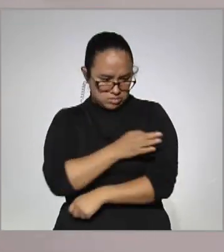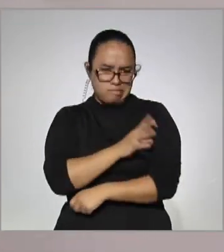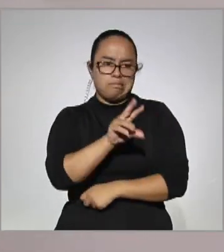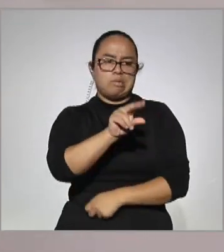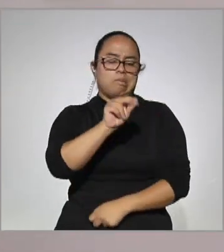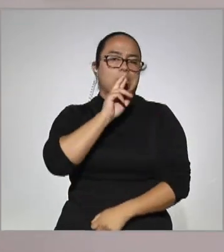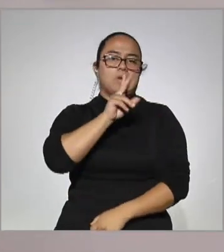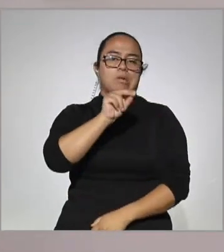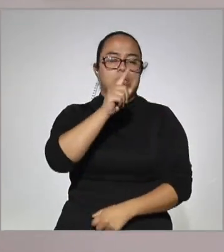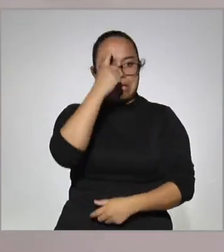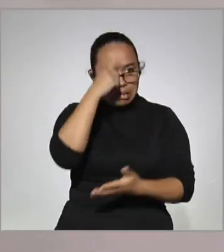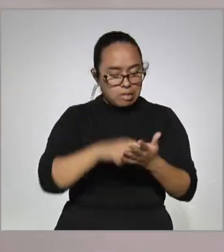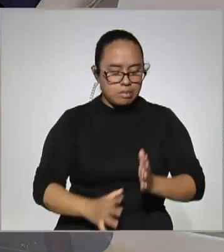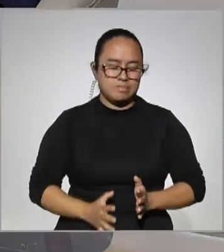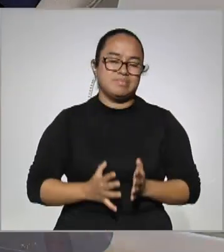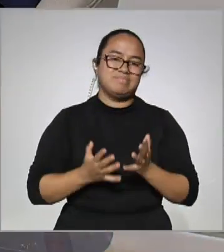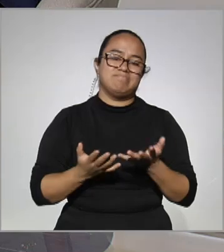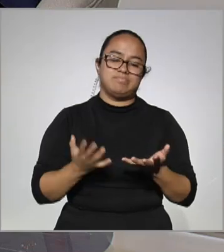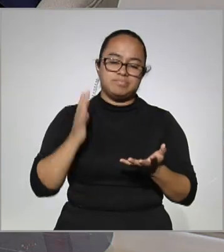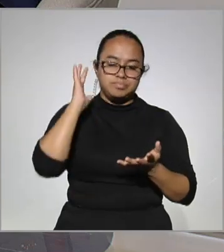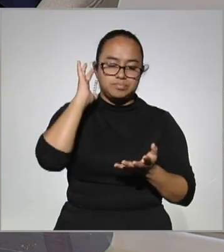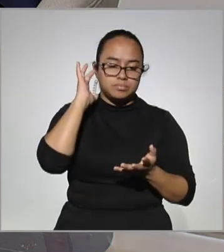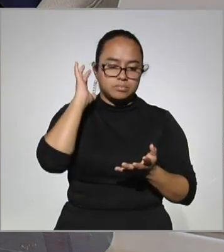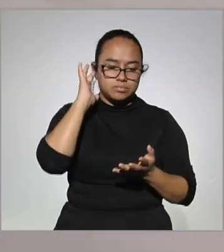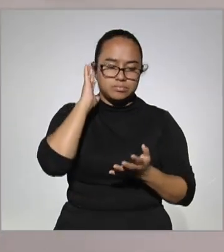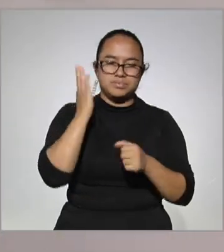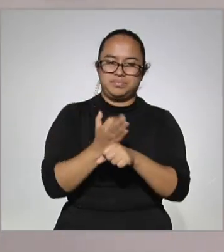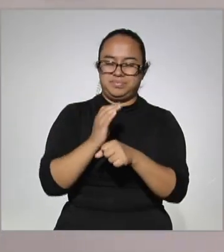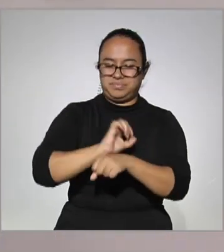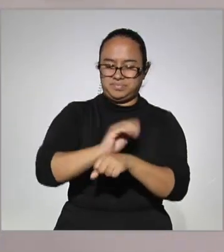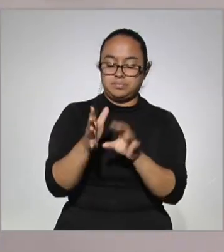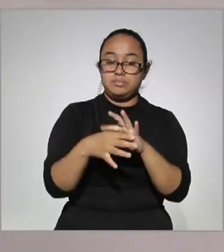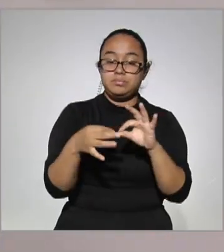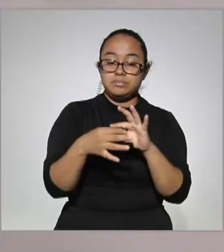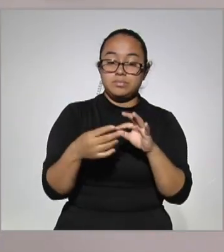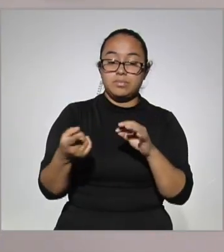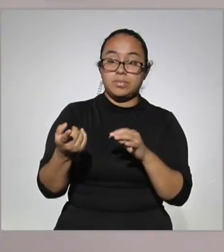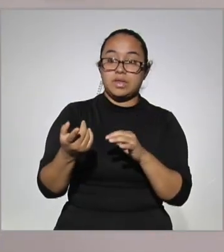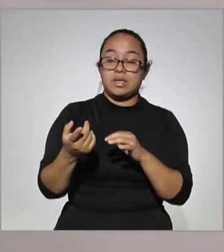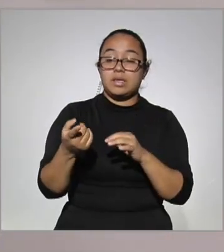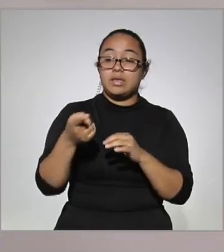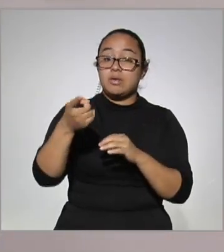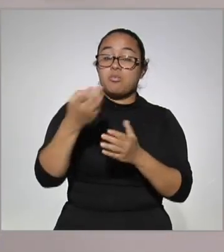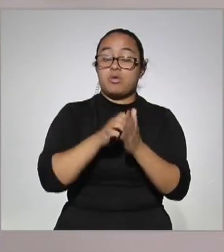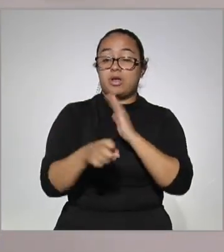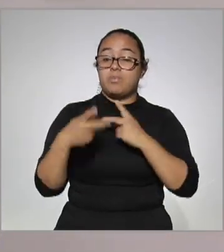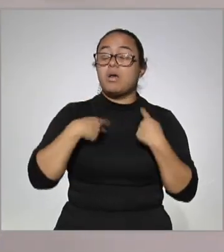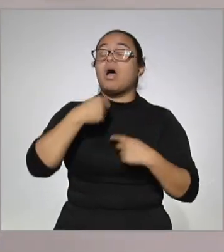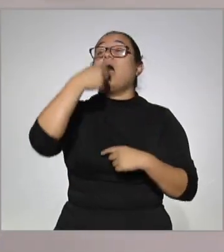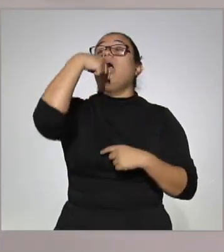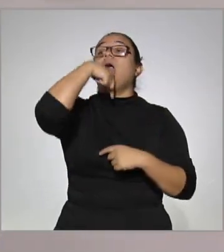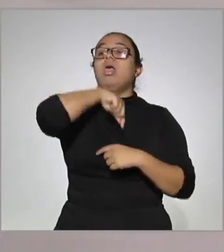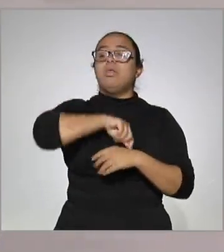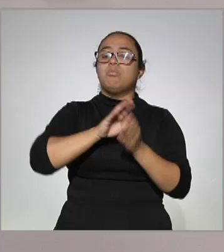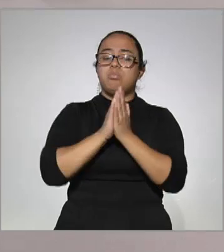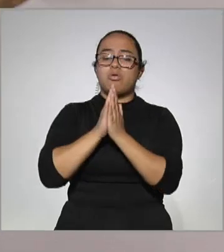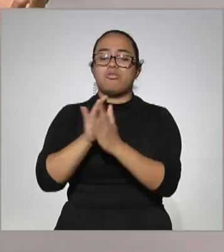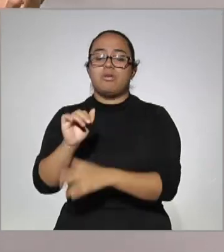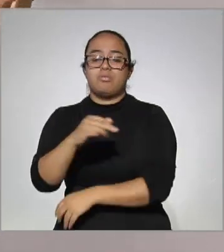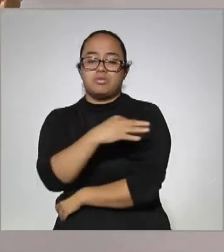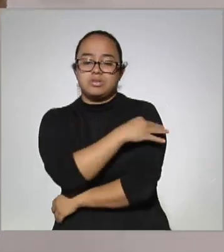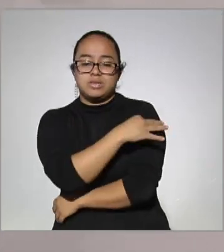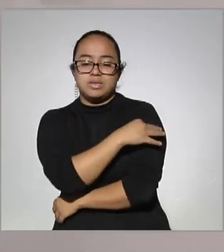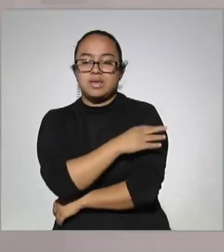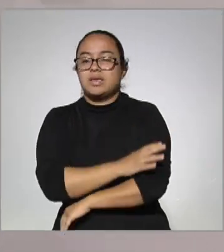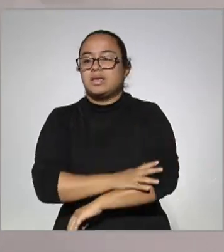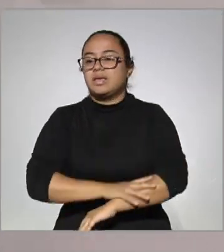esto impide, es como digo ahorita con el COVID, cuando mucha gente cuando estás a punto de intubar a un paciente te dicen, por favor, vacúneme.